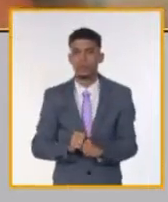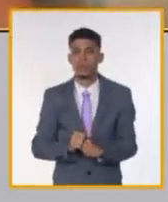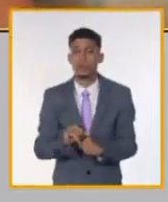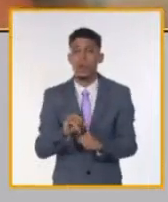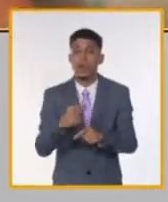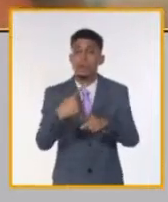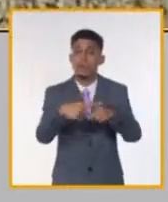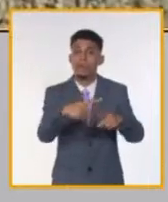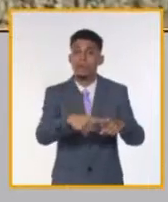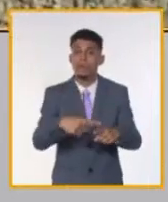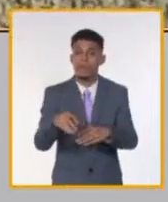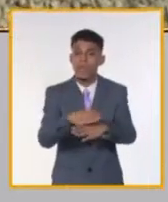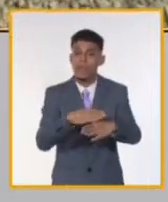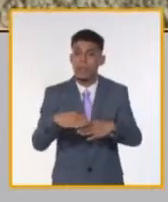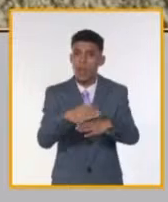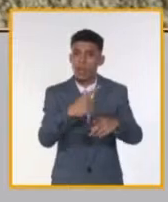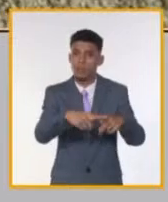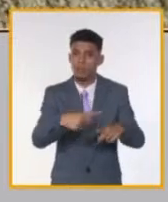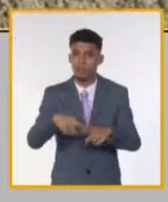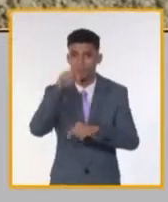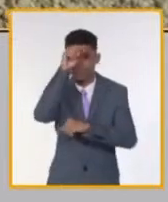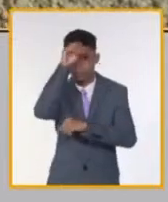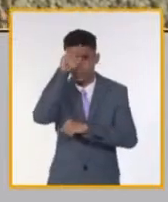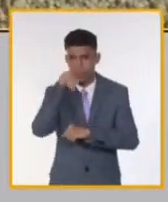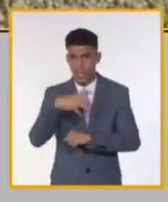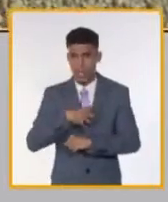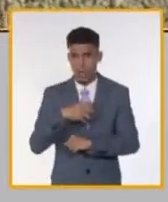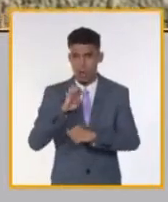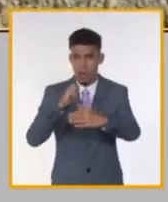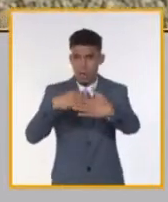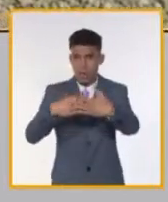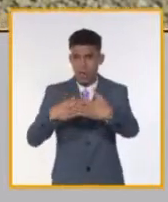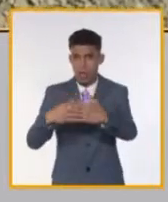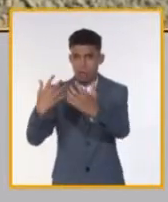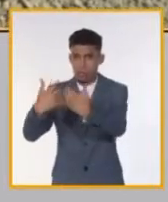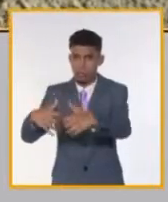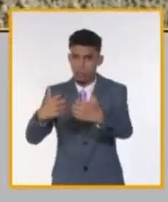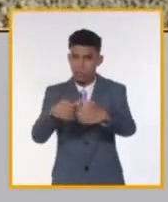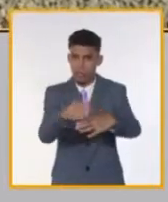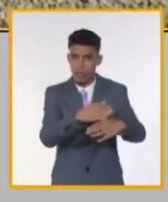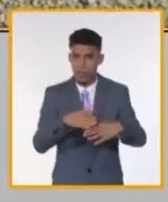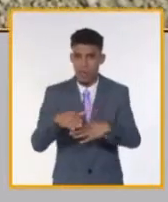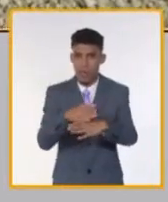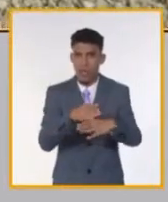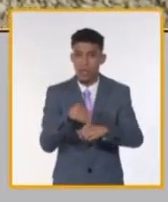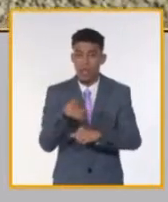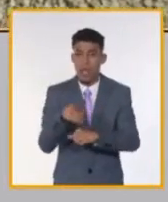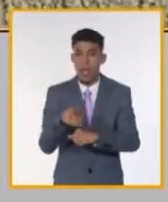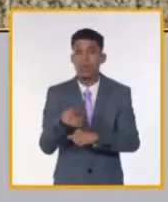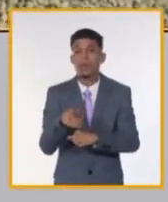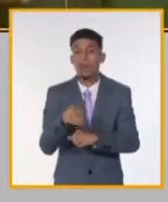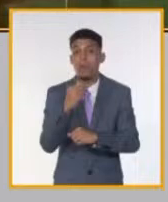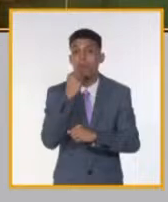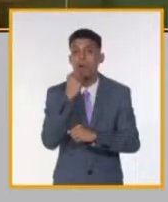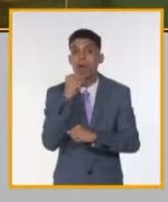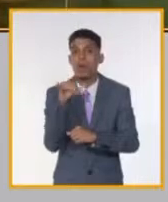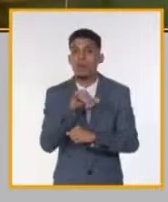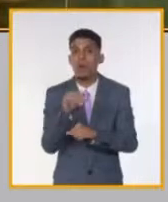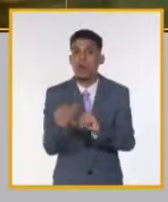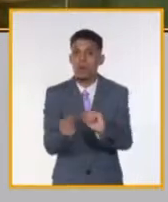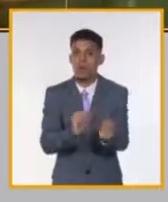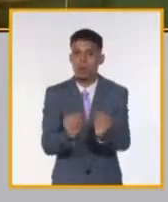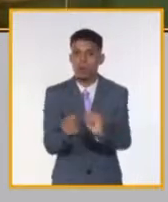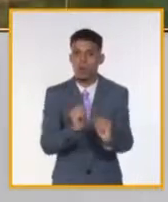hoy tiene el Grupo Geomisal procesando en sus plantas, y que es capaz de liberar de forma controlada